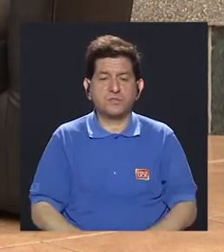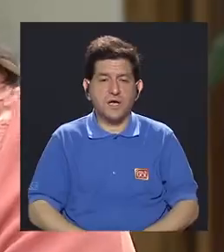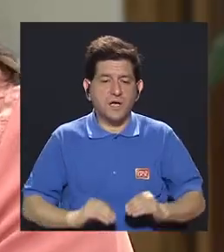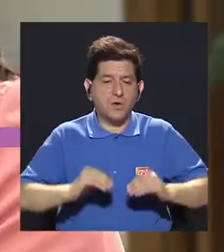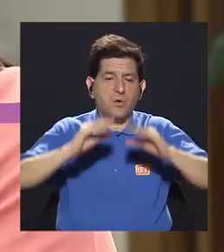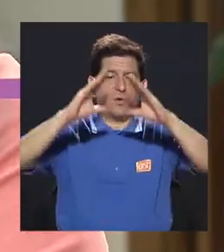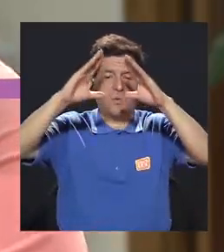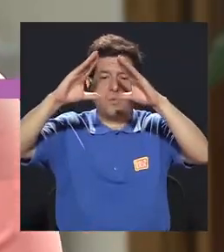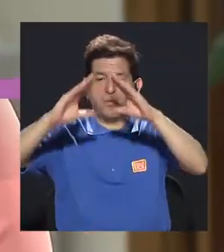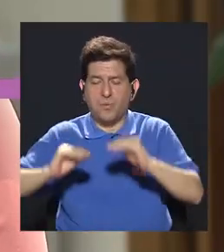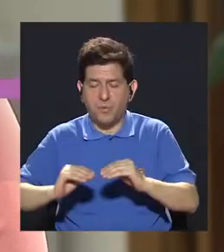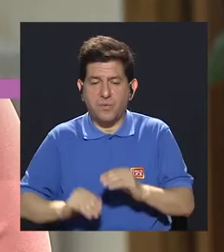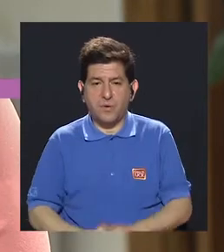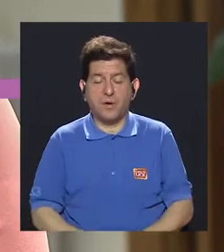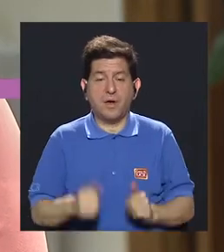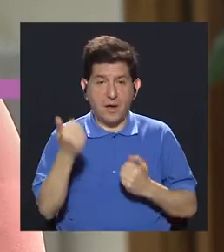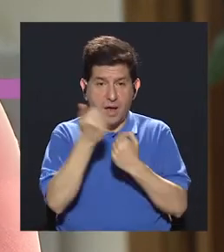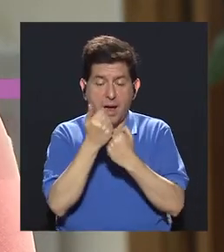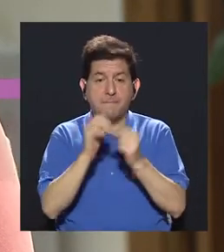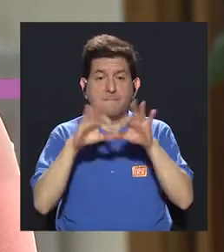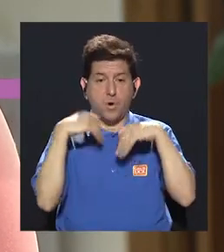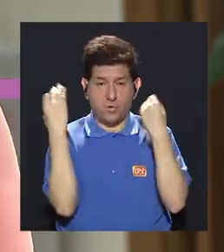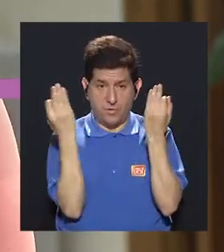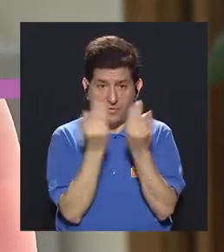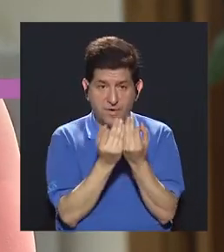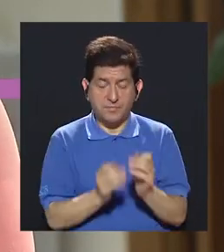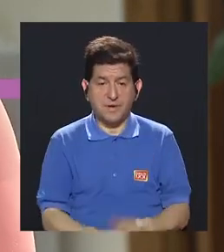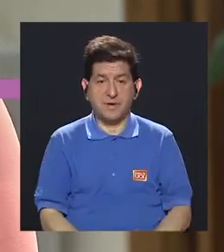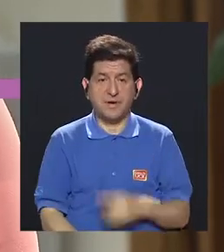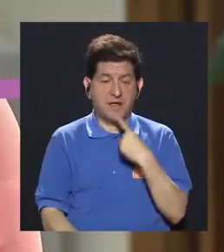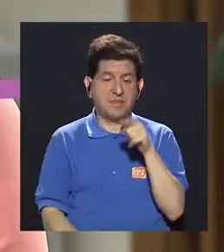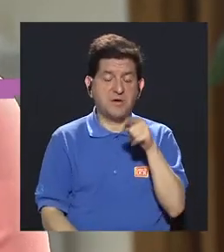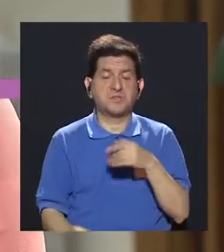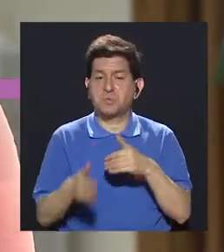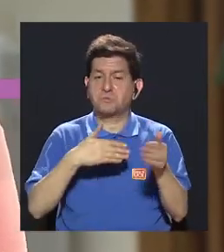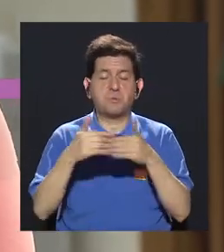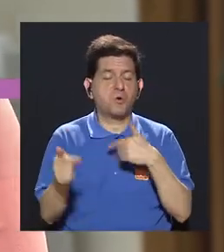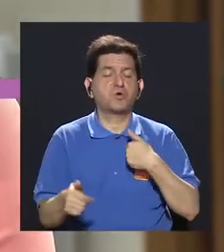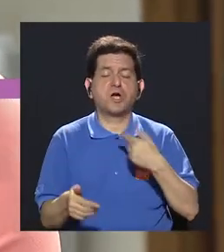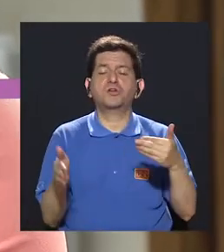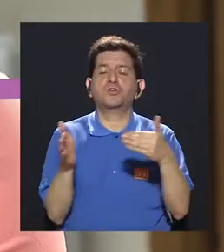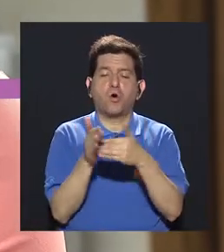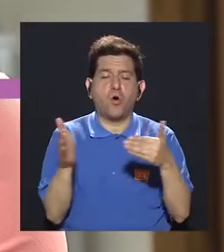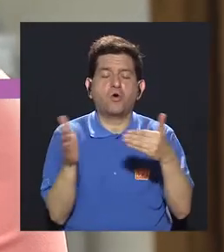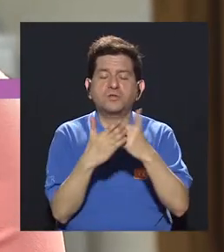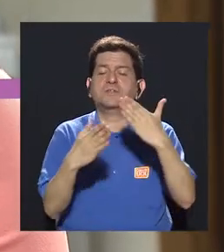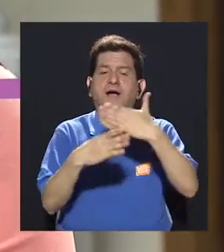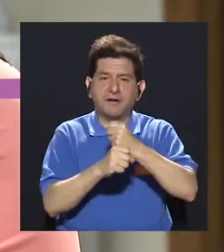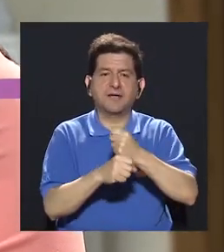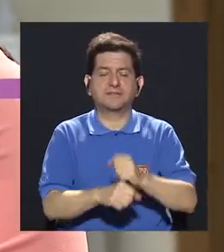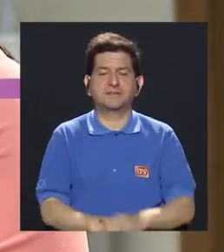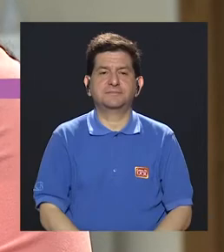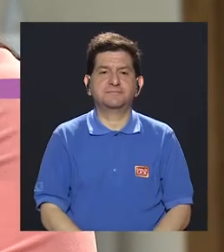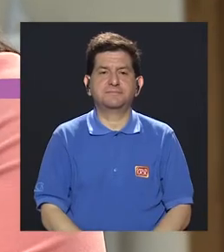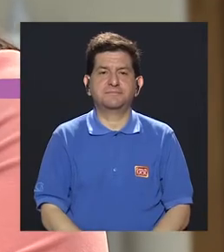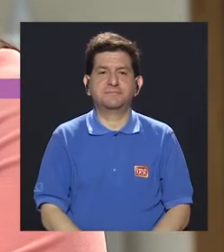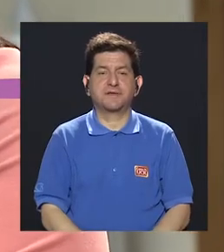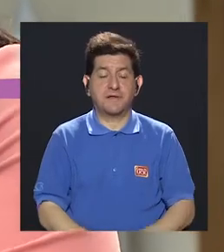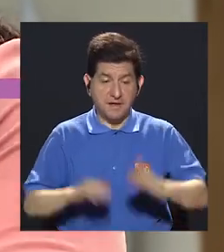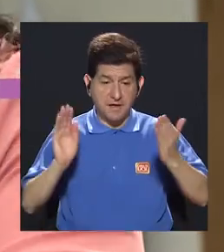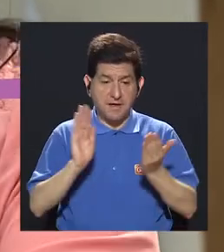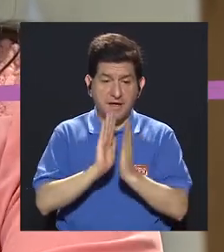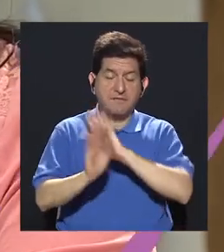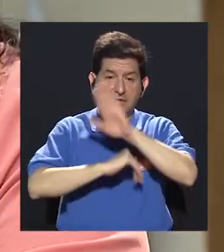noche, y que con el apoyo de su familia, ¿verdad?, y logró dar la cara y decir, esto no es nada, voy a repetirlo, no pasó nada, ¿verdad? Uh-huh.